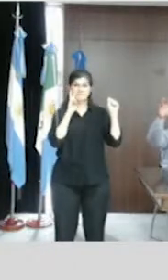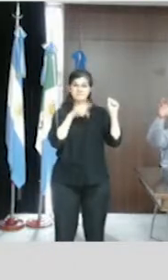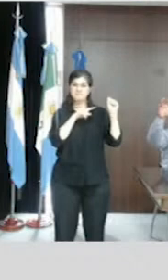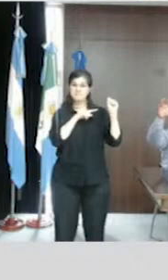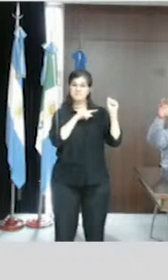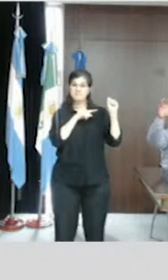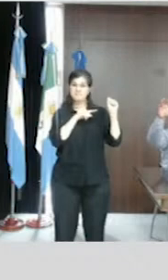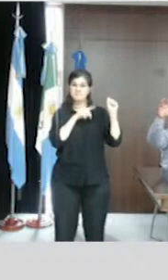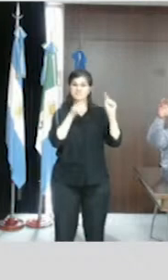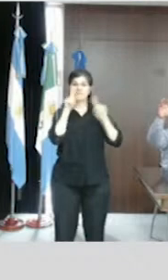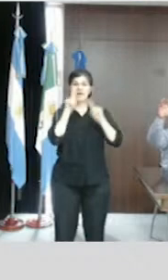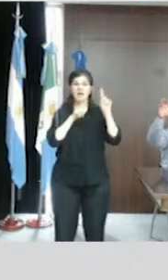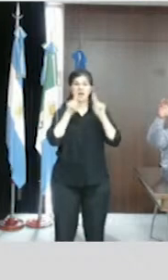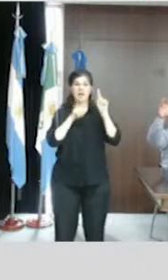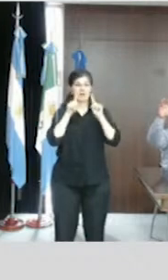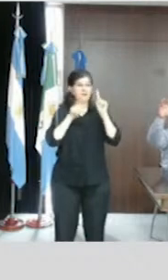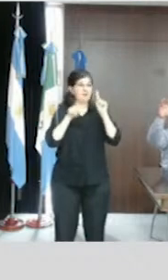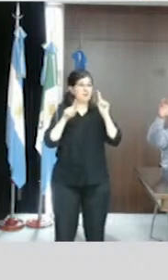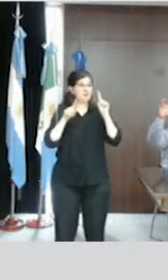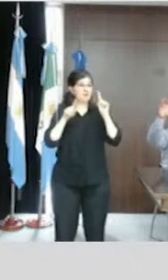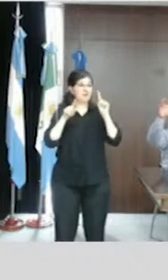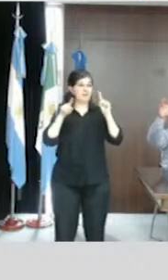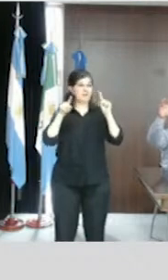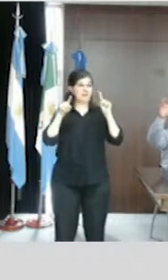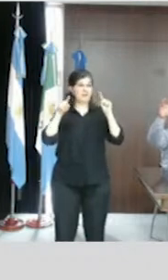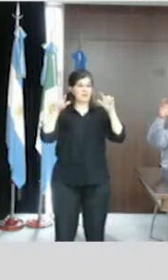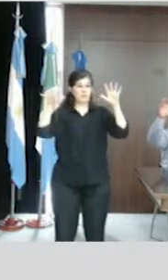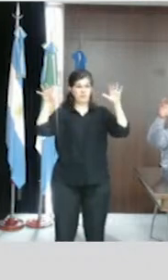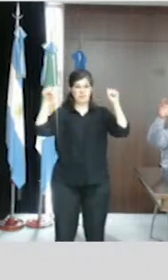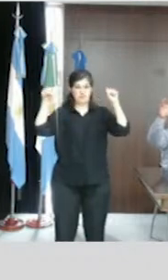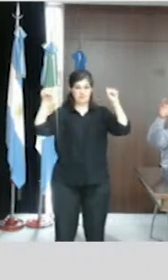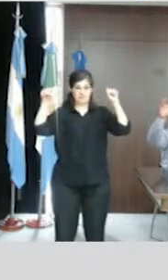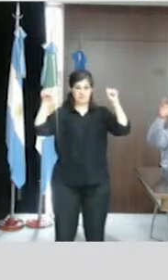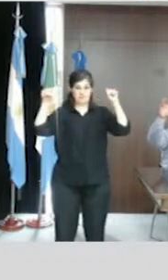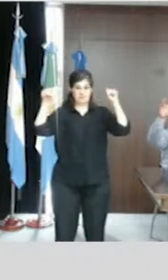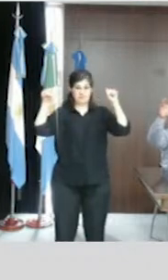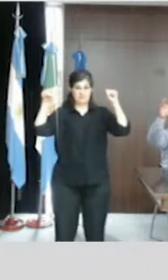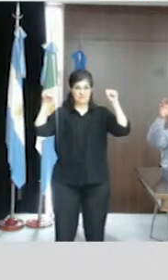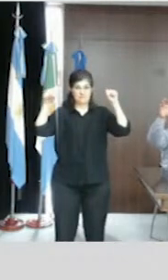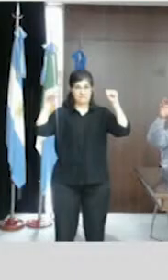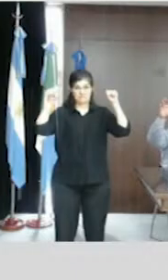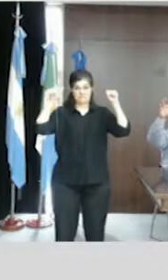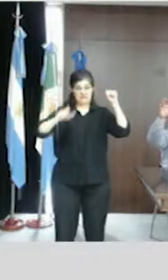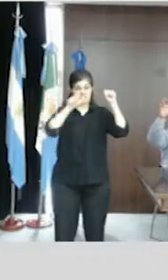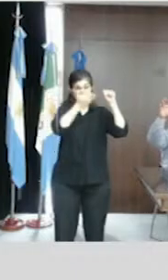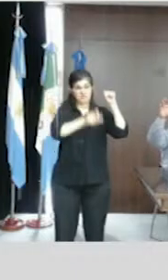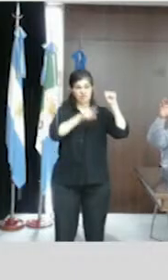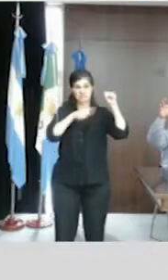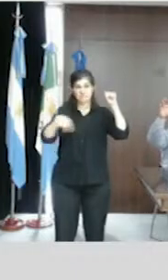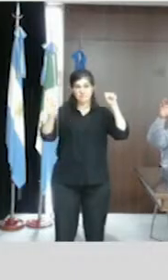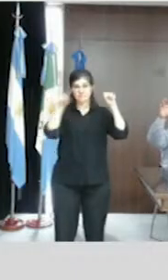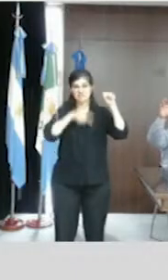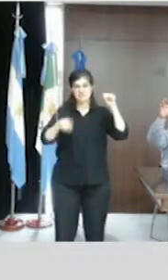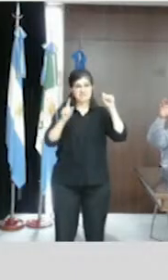Algunos están con las manos así, ¿no es cierto? Con las palmas de las manos hacia abajo. Son personas que